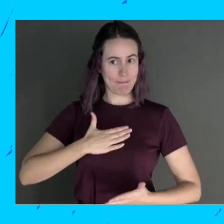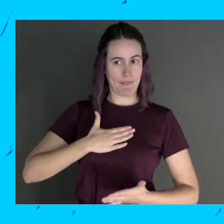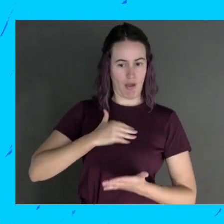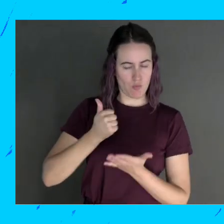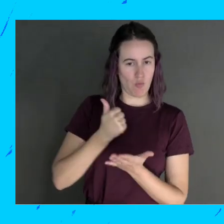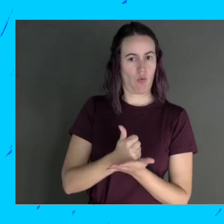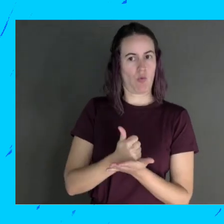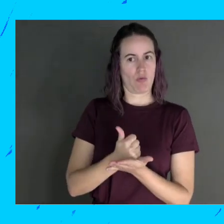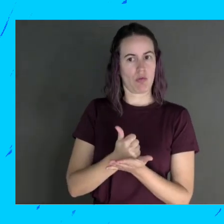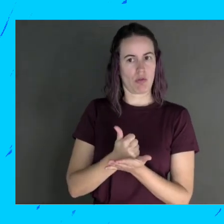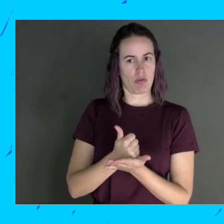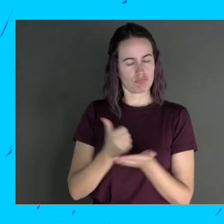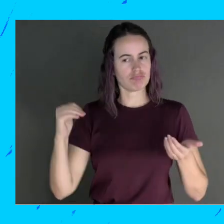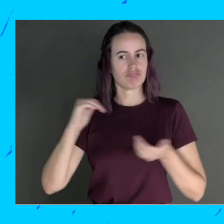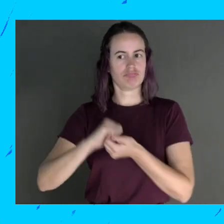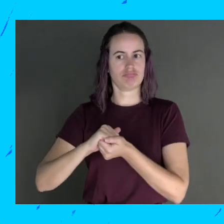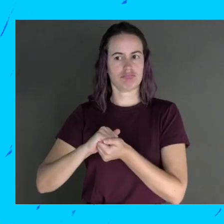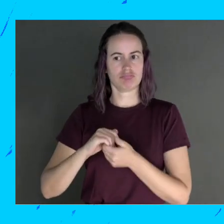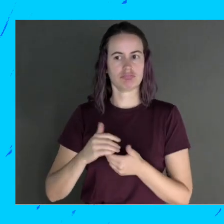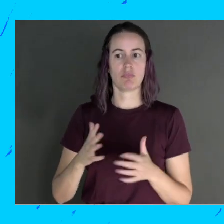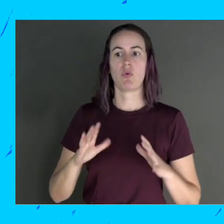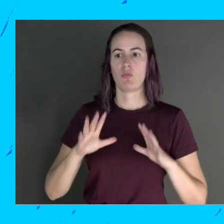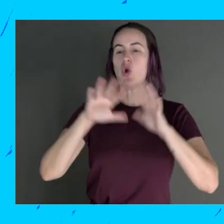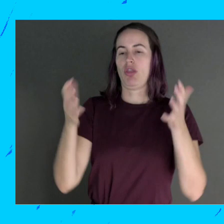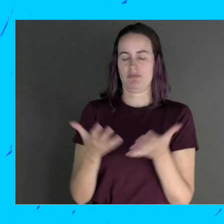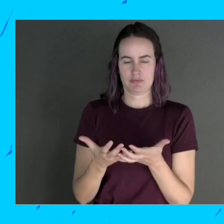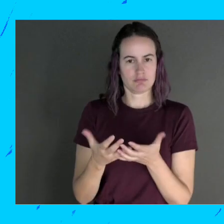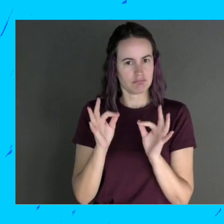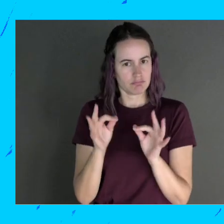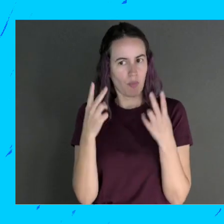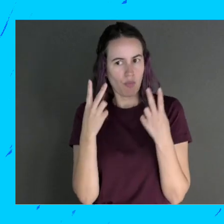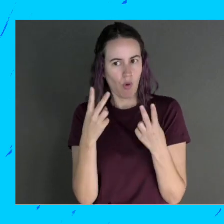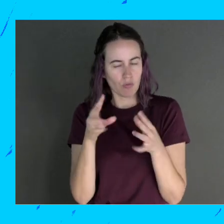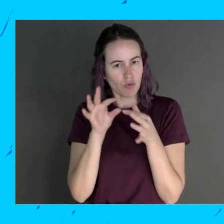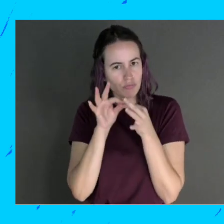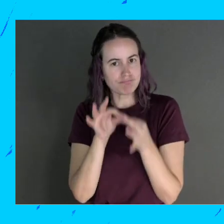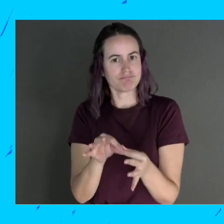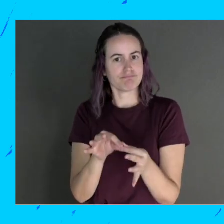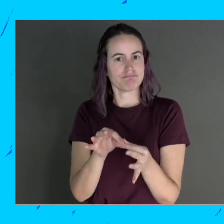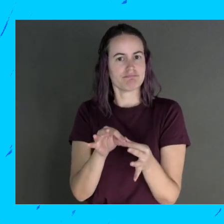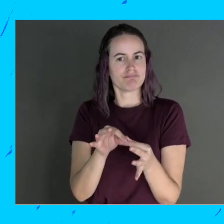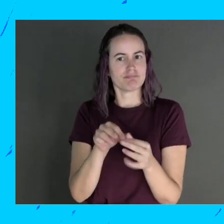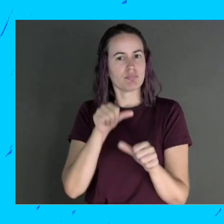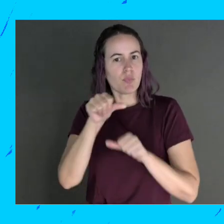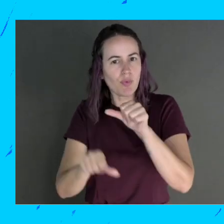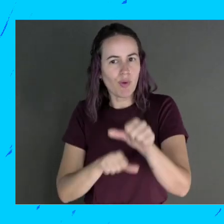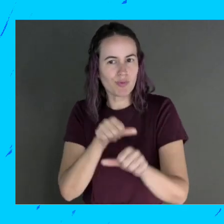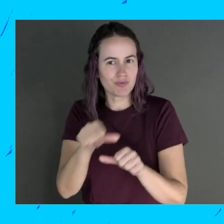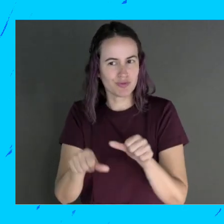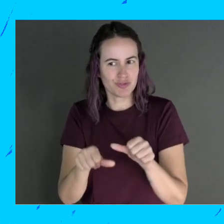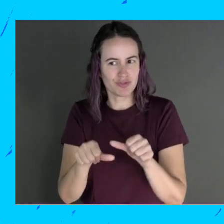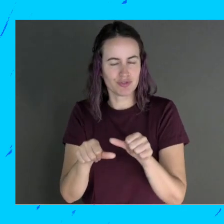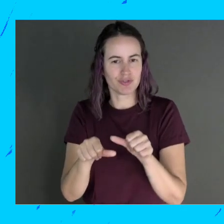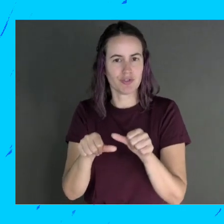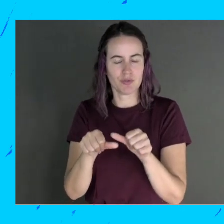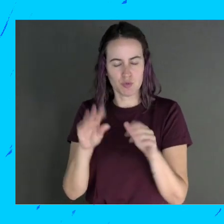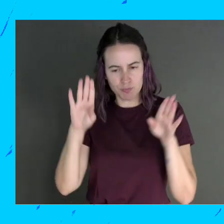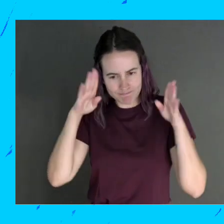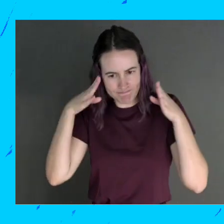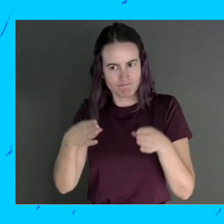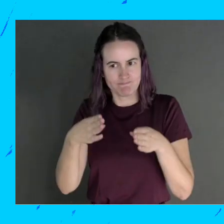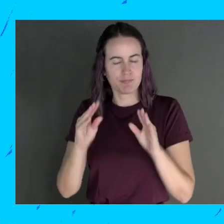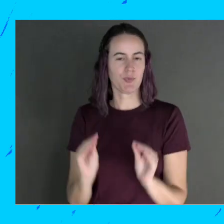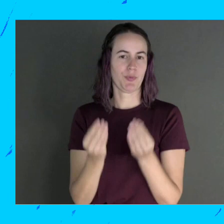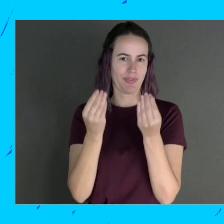dice mi vida, mi mundo, mi cuerpo, también es parte de ese marco y es nuestro compromiso tener un trabajo